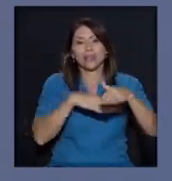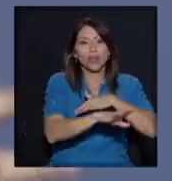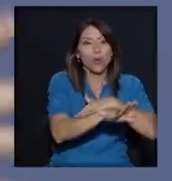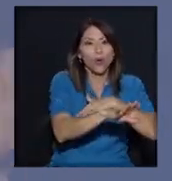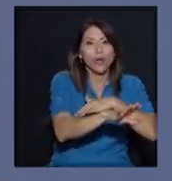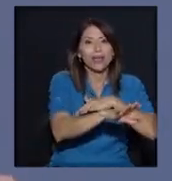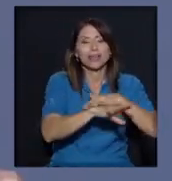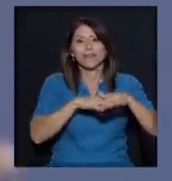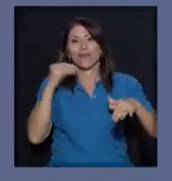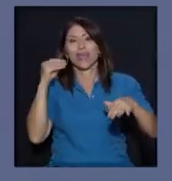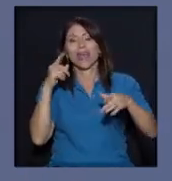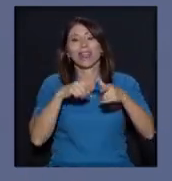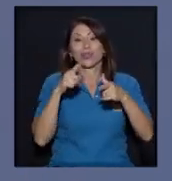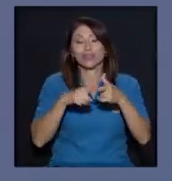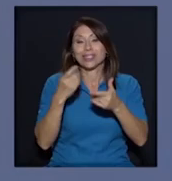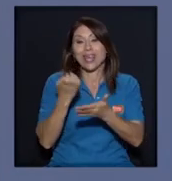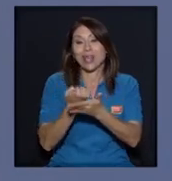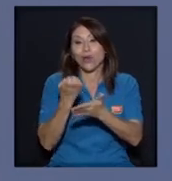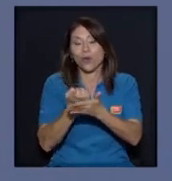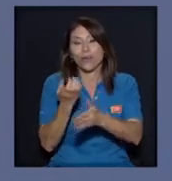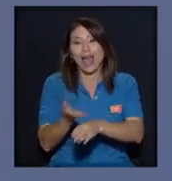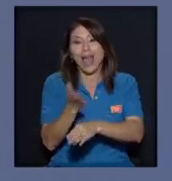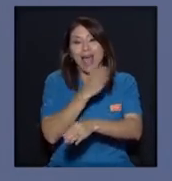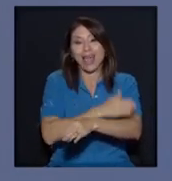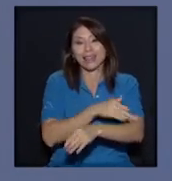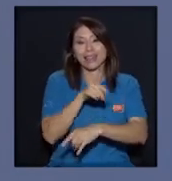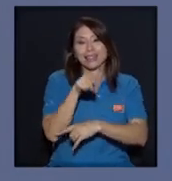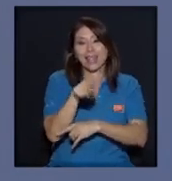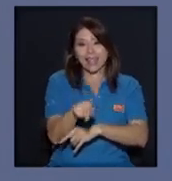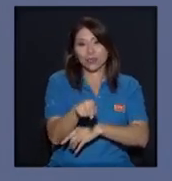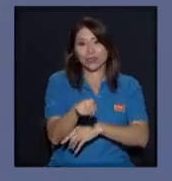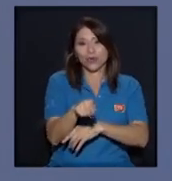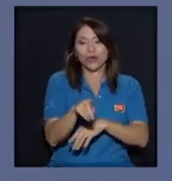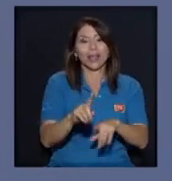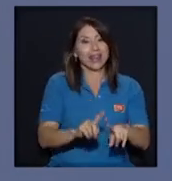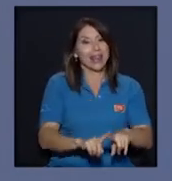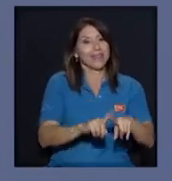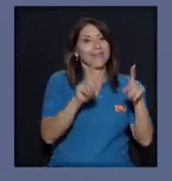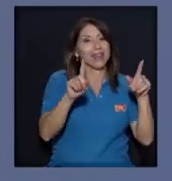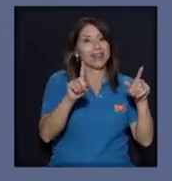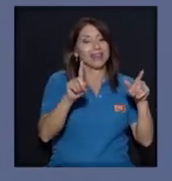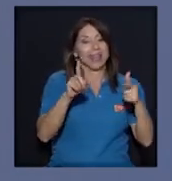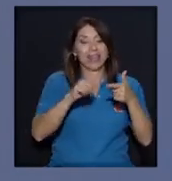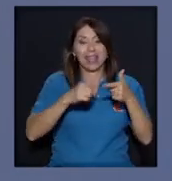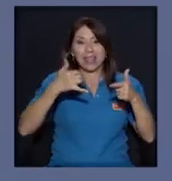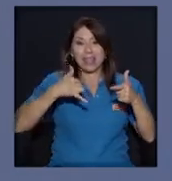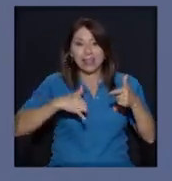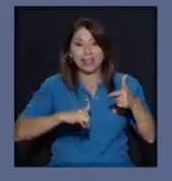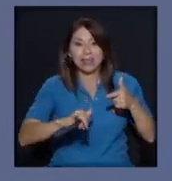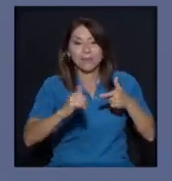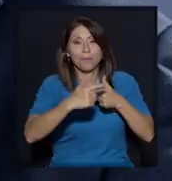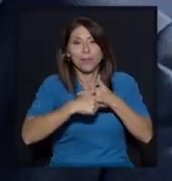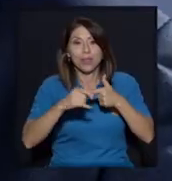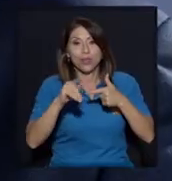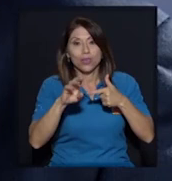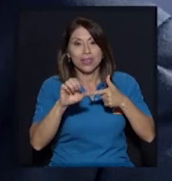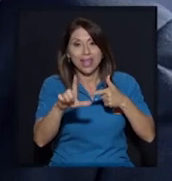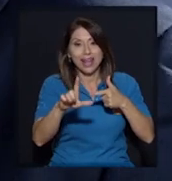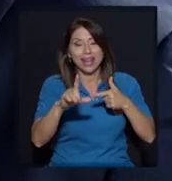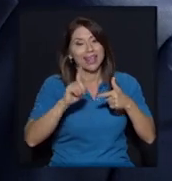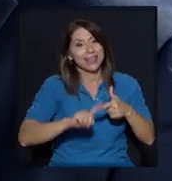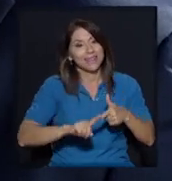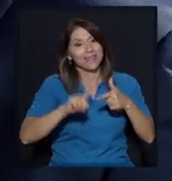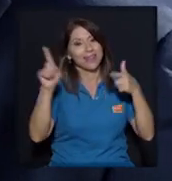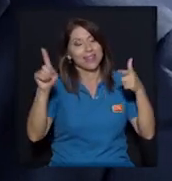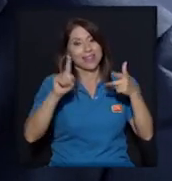antes de eso era una, durante ese periodo era otra, y cuando se acabó también era otra. Una